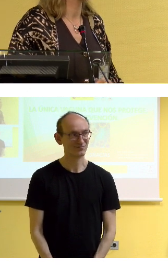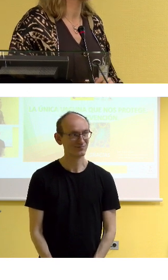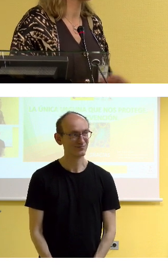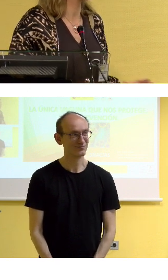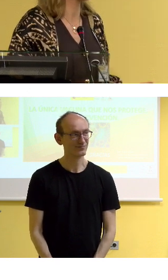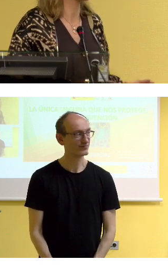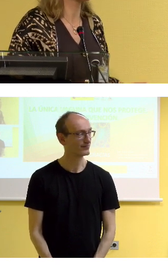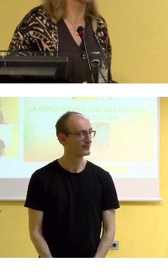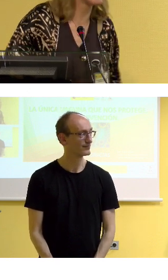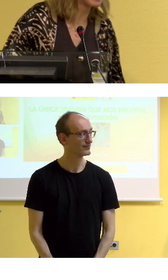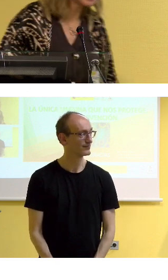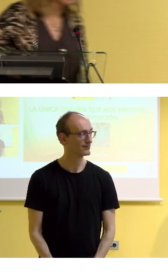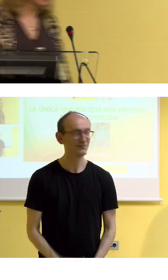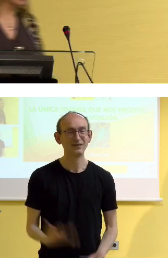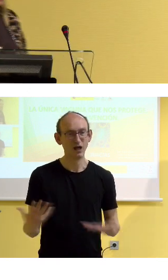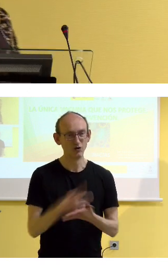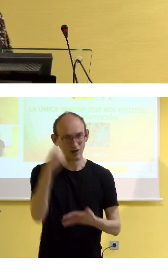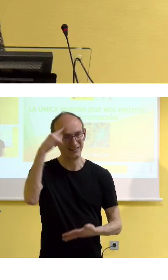Os he dejado cao.